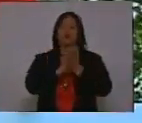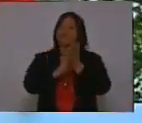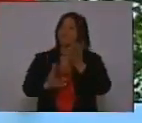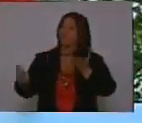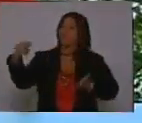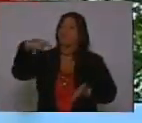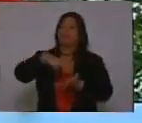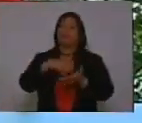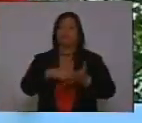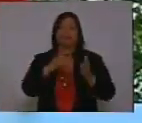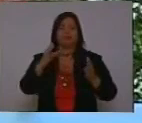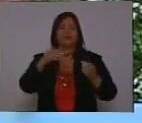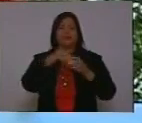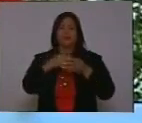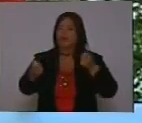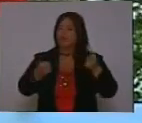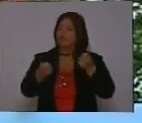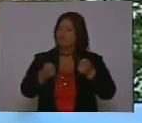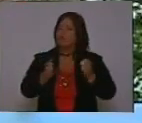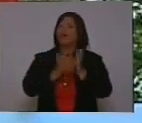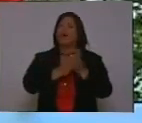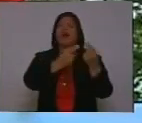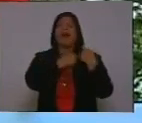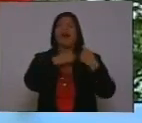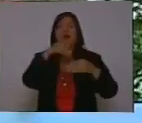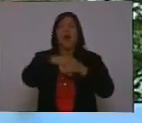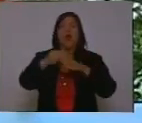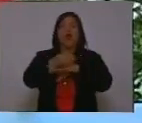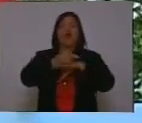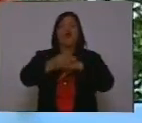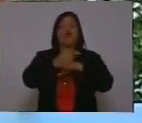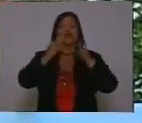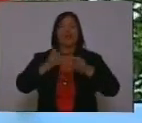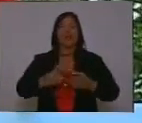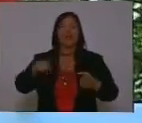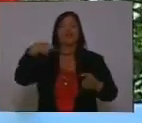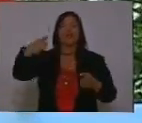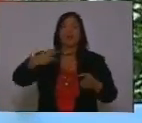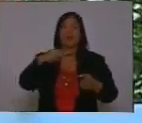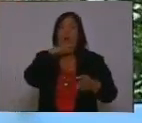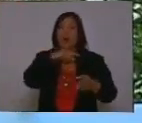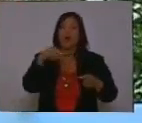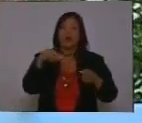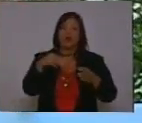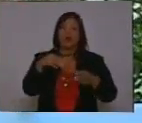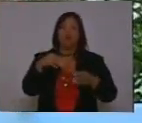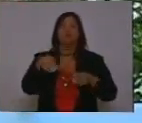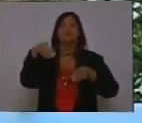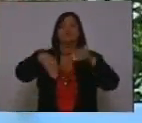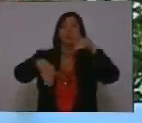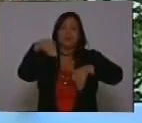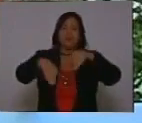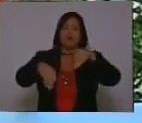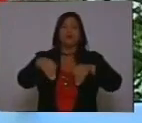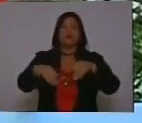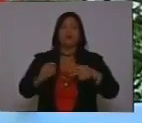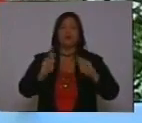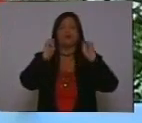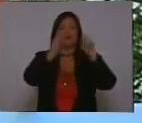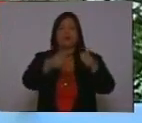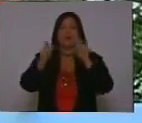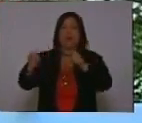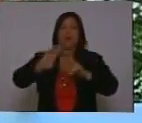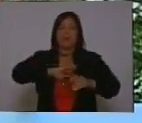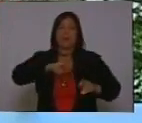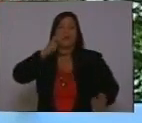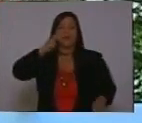para dirigir un Estado, para dirigir cualquier cargo de elección popular que el pueblo les ponga en sus manos.